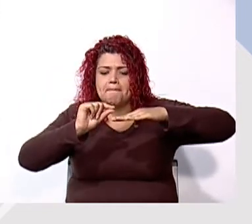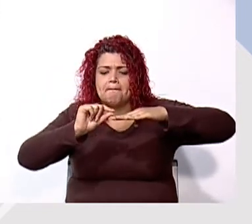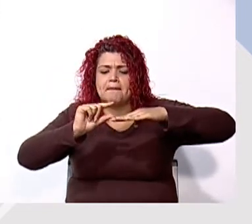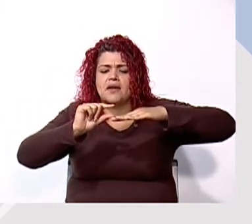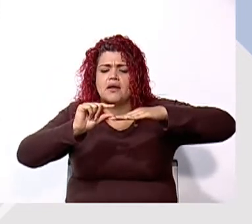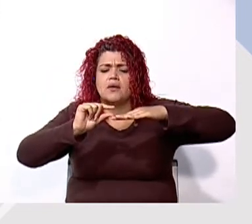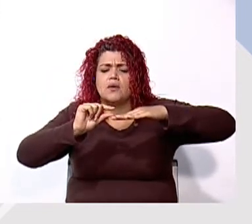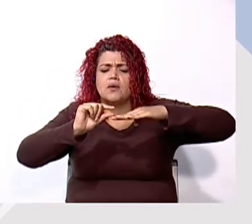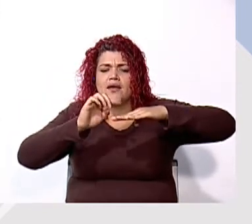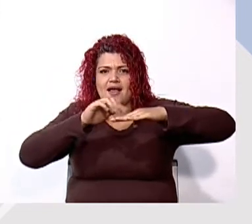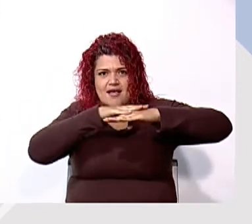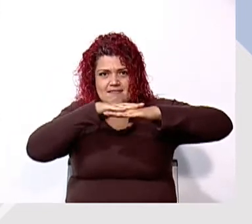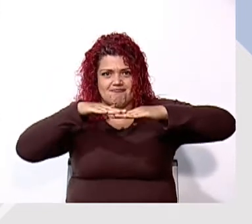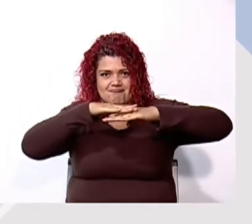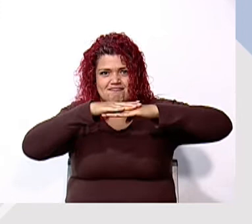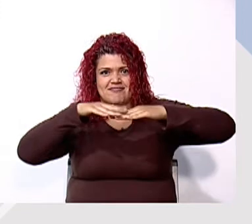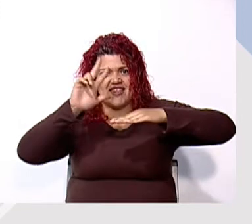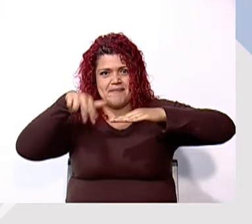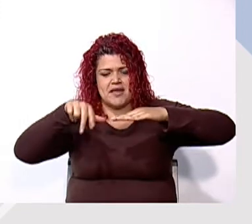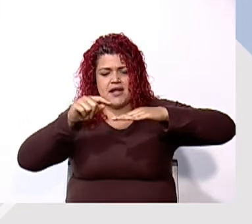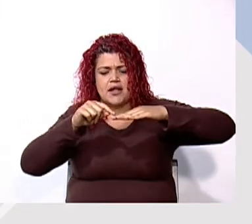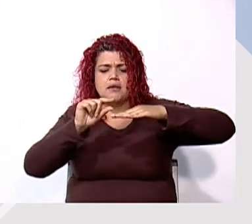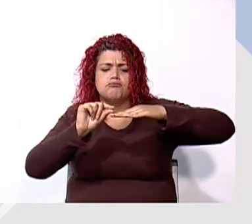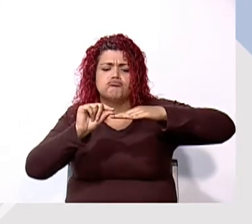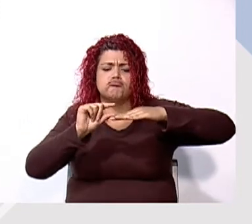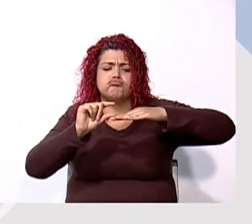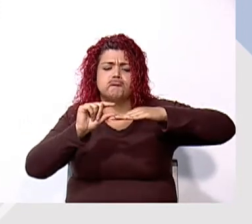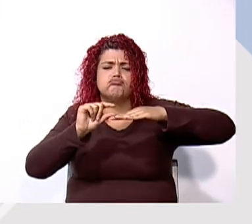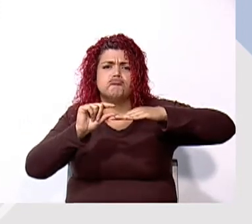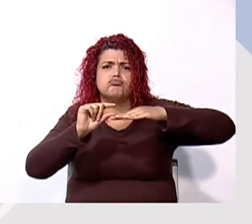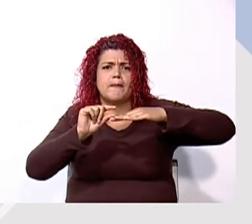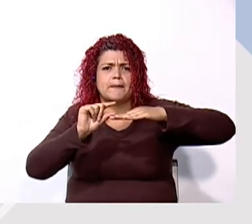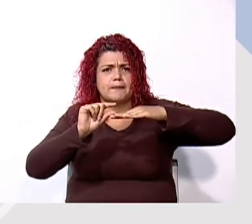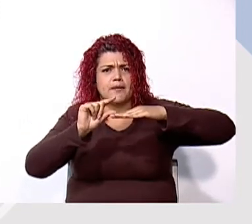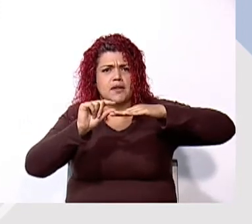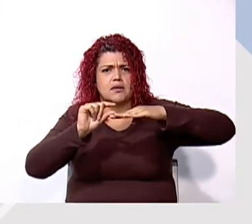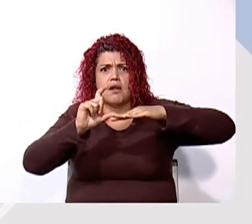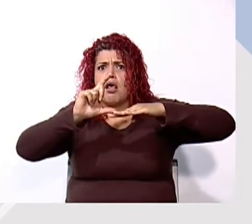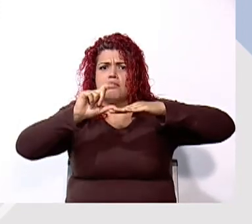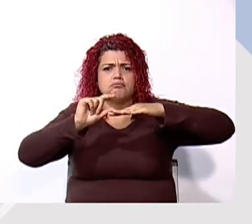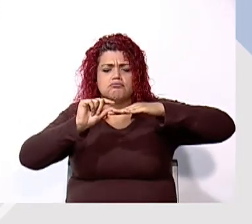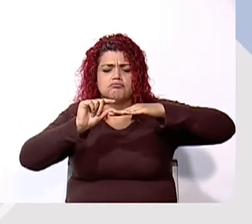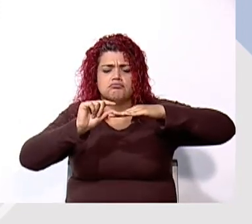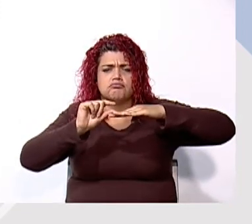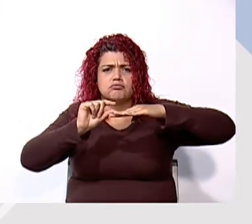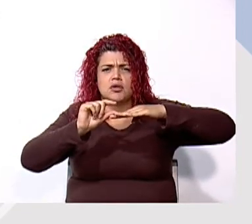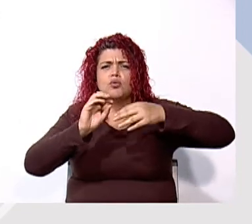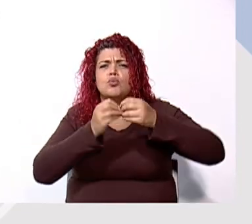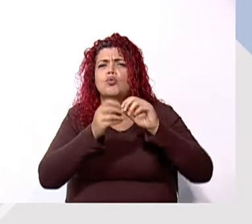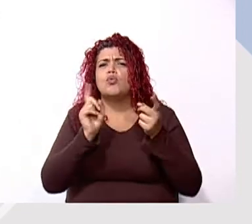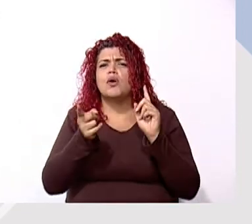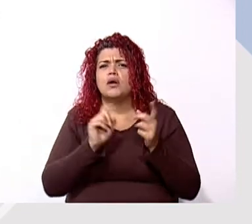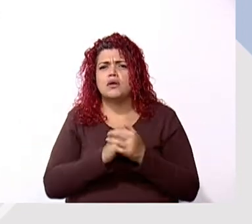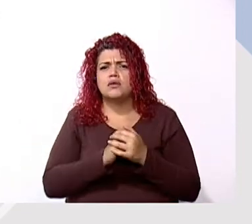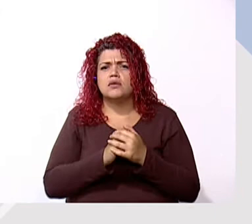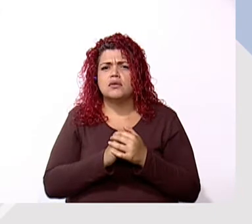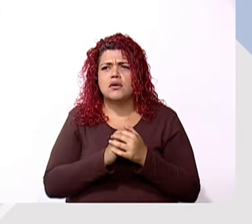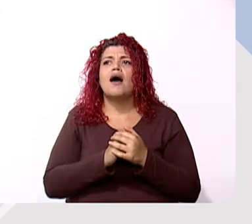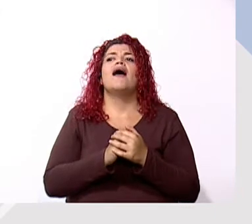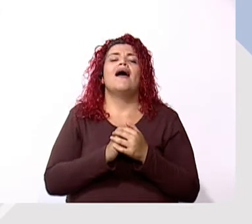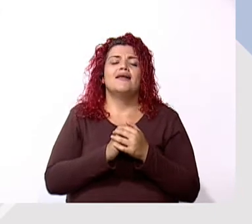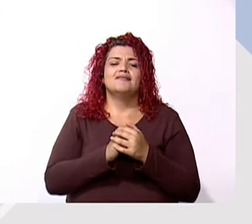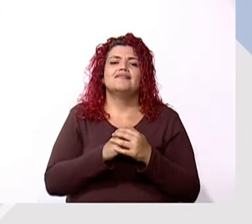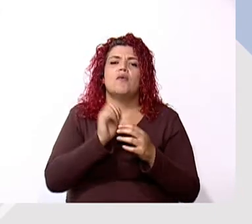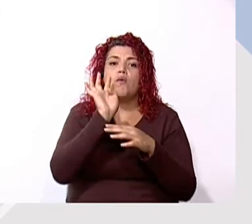El menor número mayor que 3.000. ¿Lo tenemos? Muy bien.